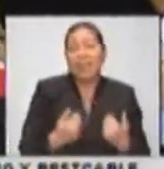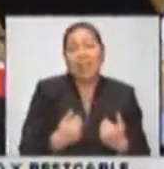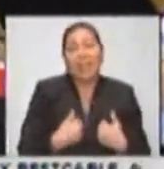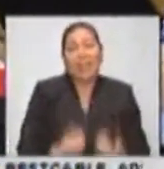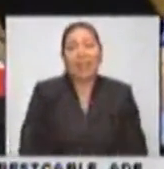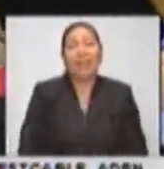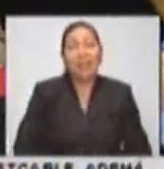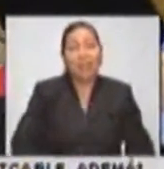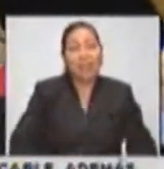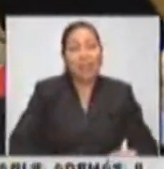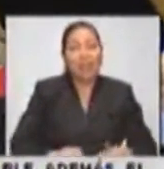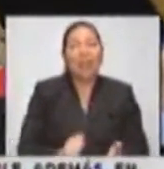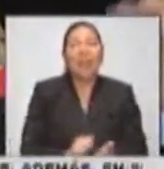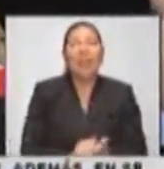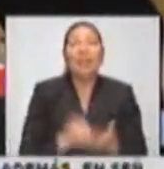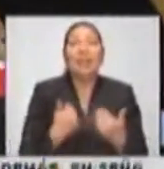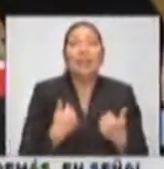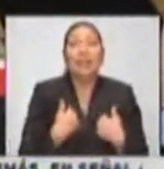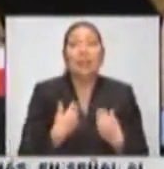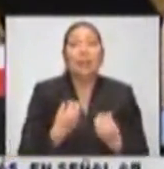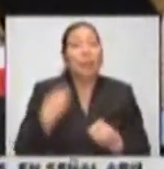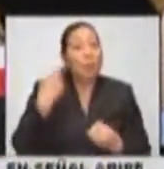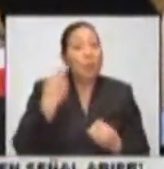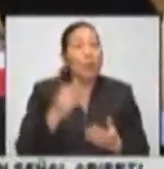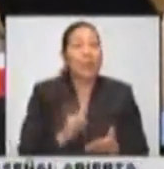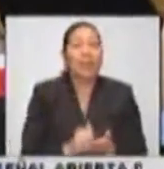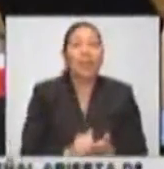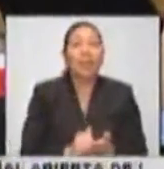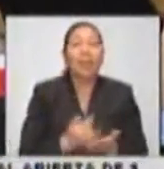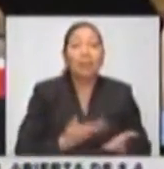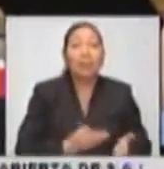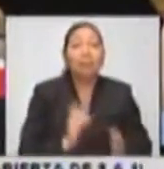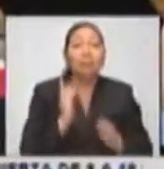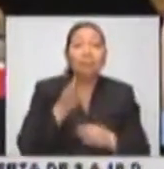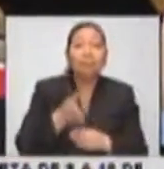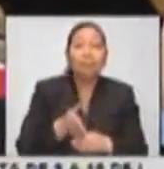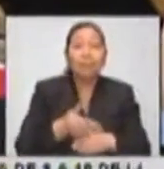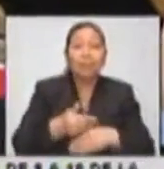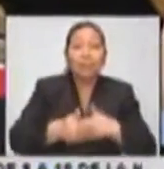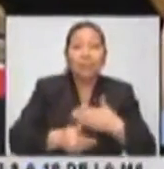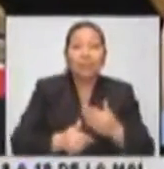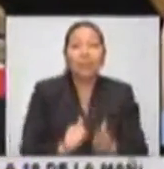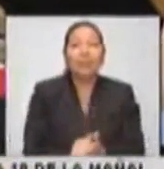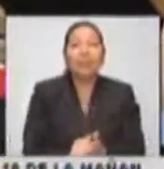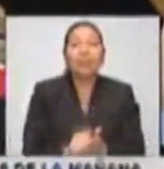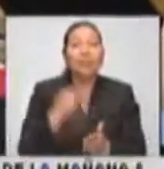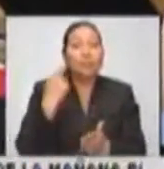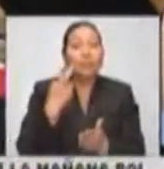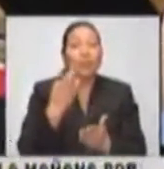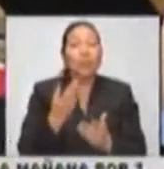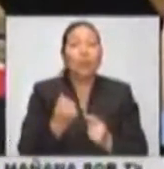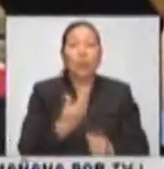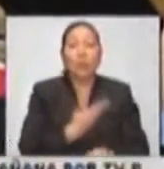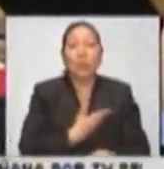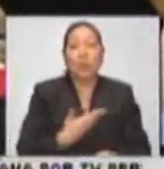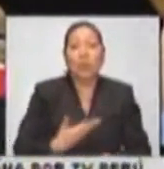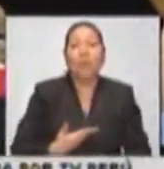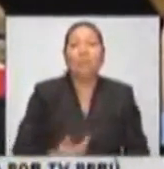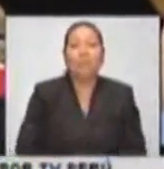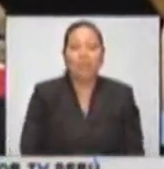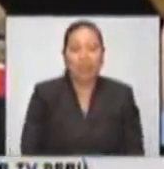sobre discutir qué tenemos como políticas que van allá, más allá de un, de una política de un gobierno, ¿no es